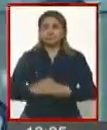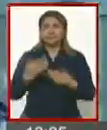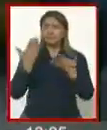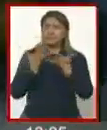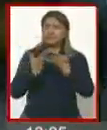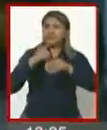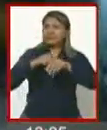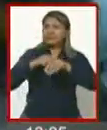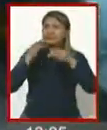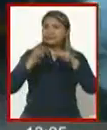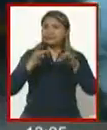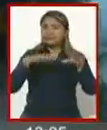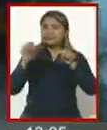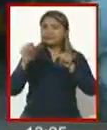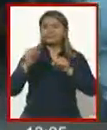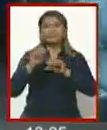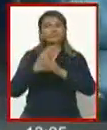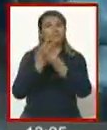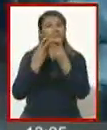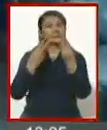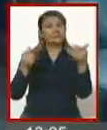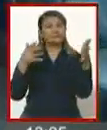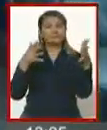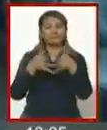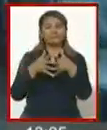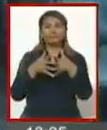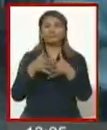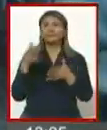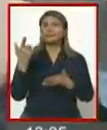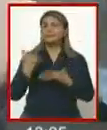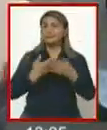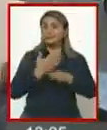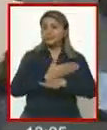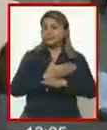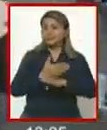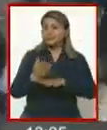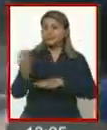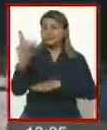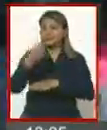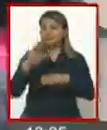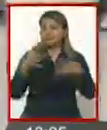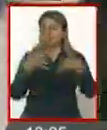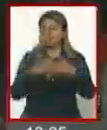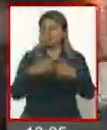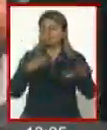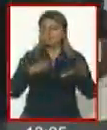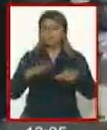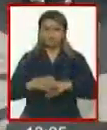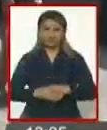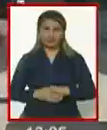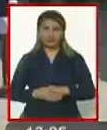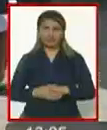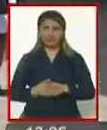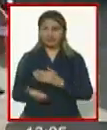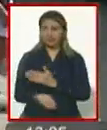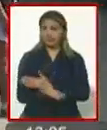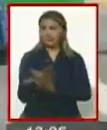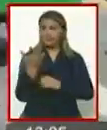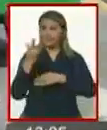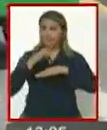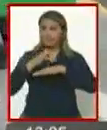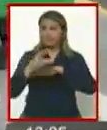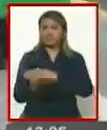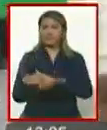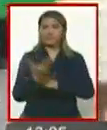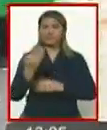llegar puntual y sale, pero y no hay, y hay bloqueo, uno ahí tarda. Este lunes el bloqueo se realizará desde muy tempranas horas de